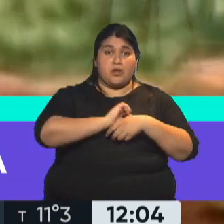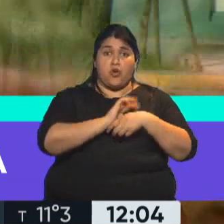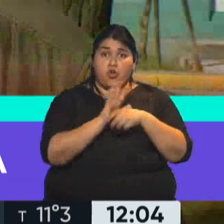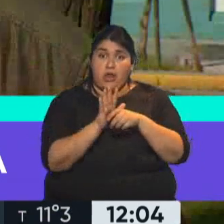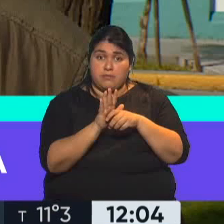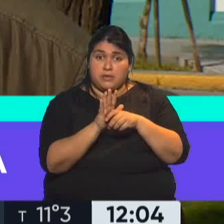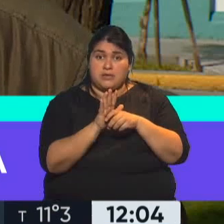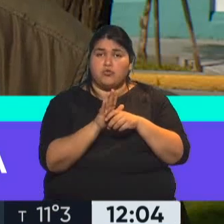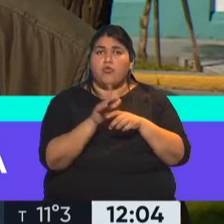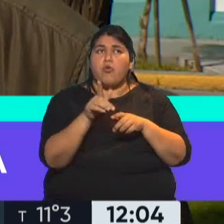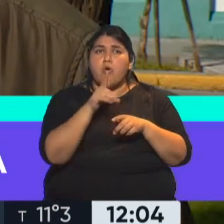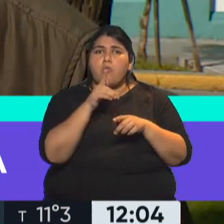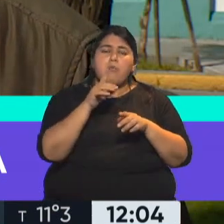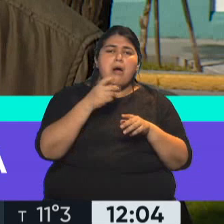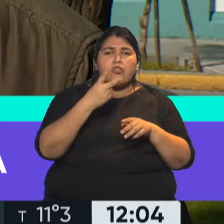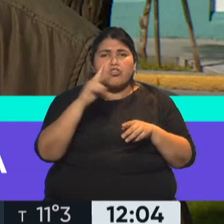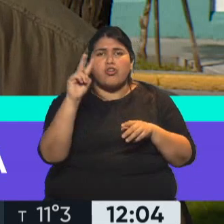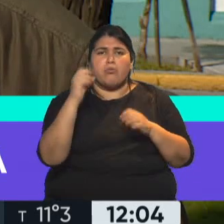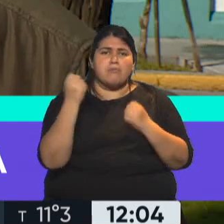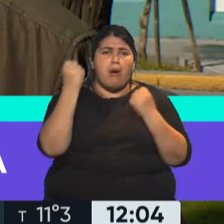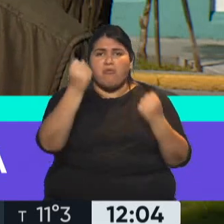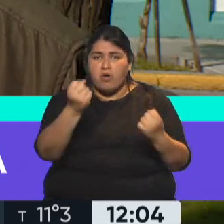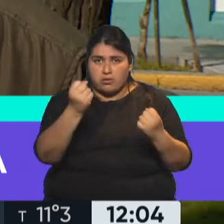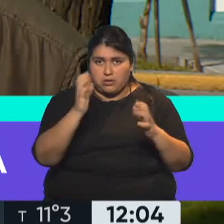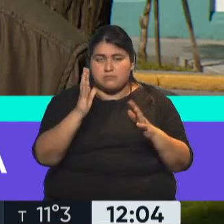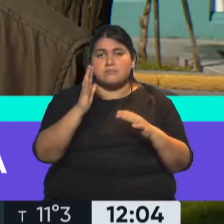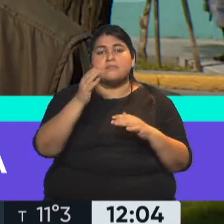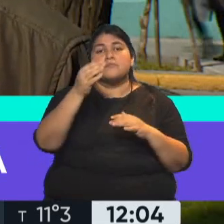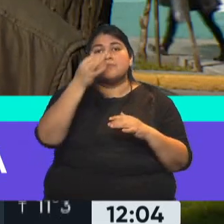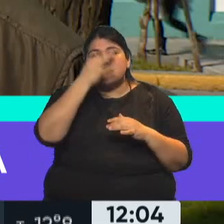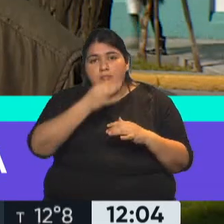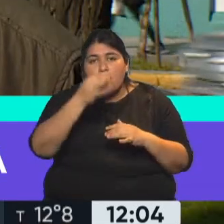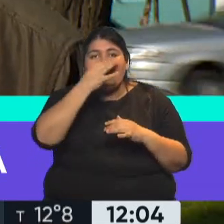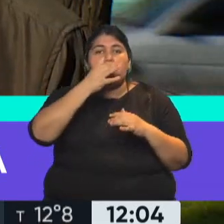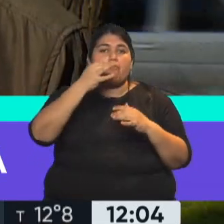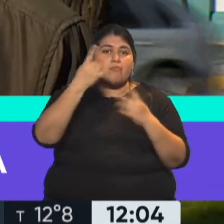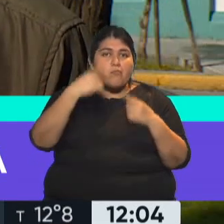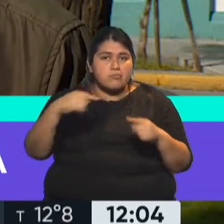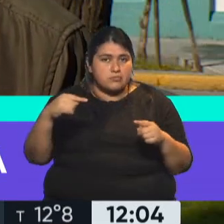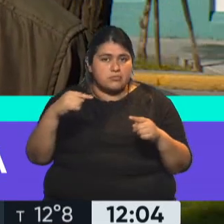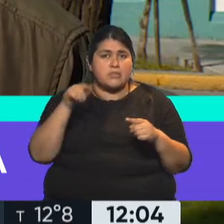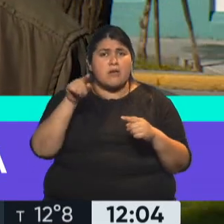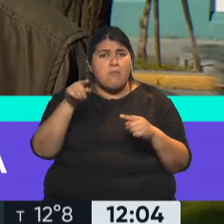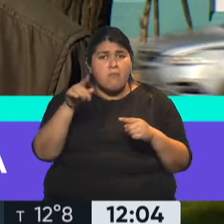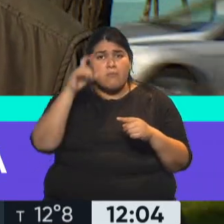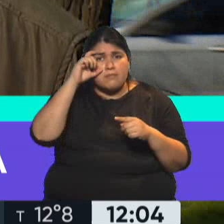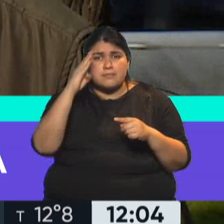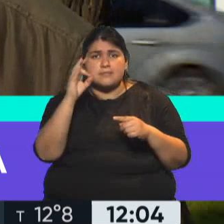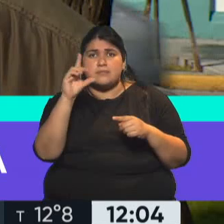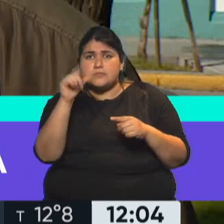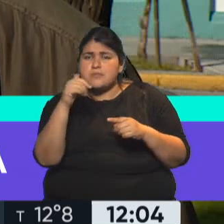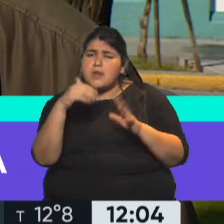de los virus gripales de los virus de la influenza de las aves es mucho más difícil por las características